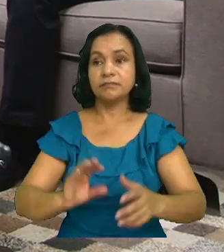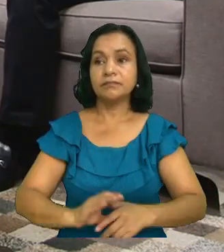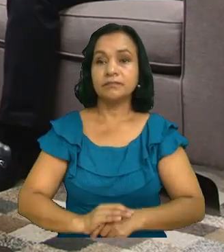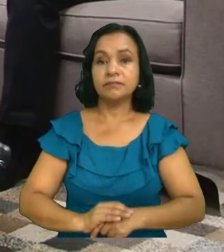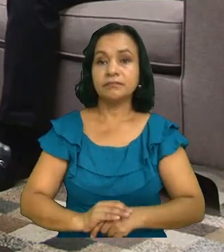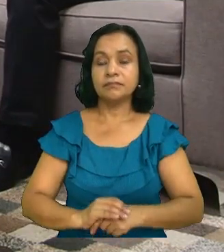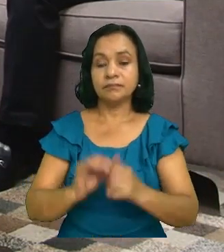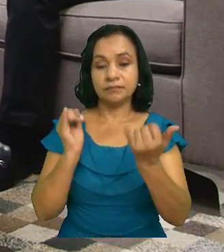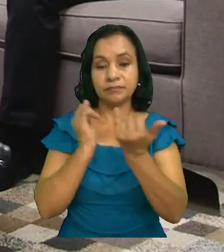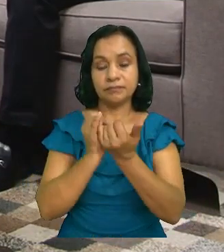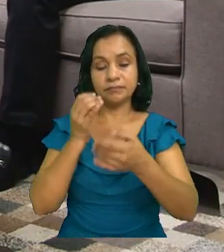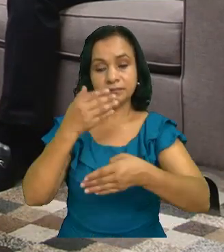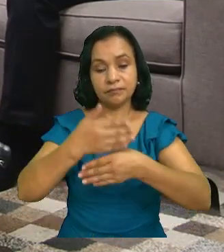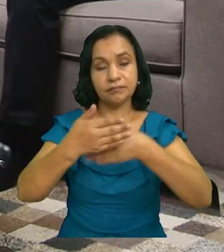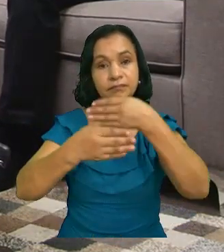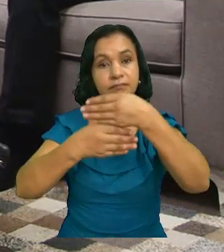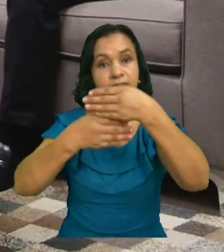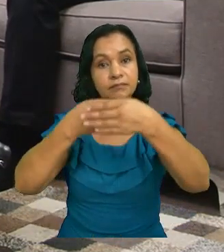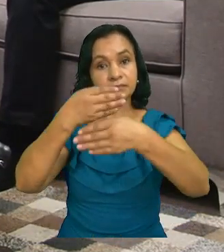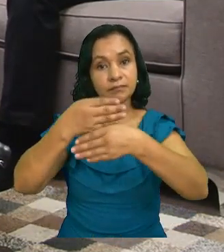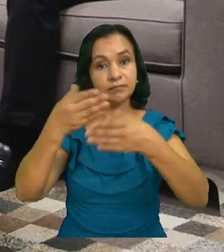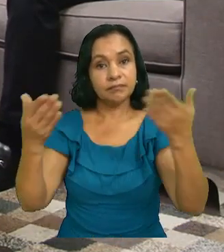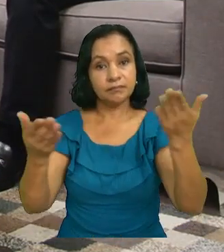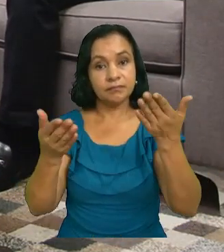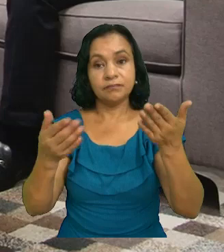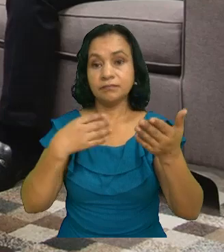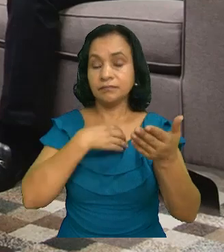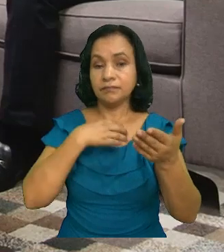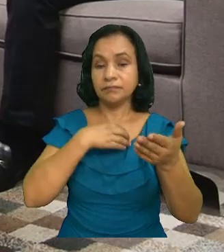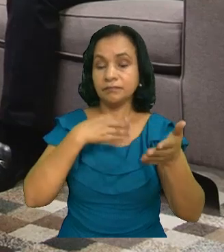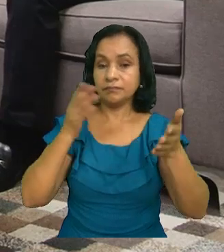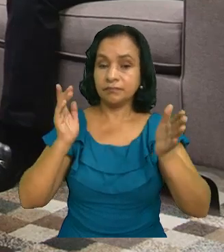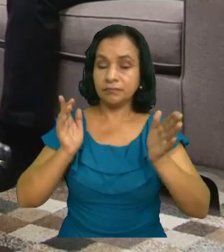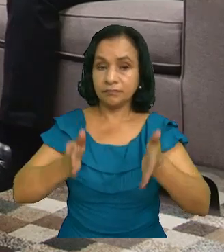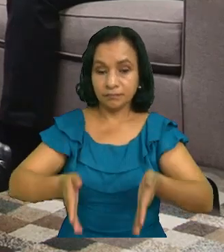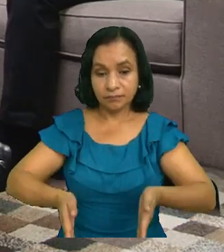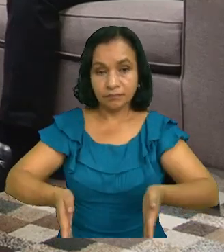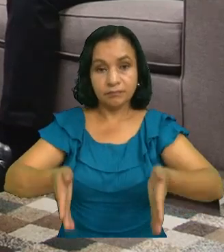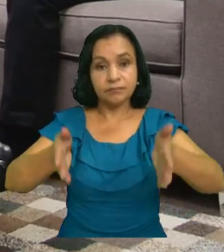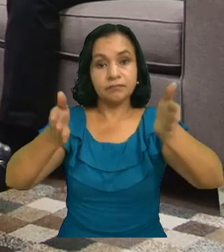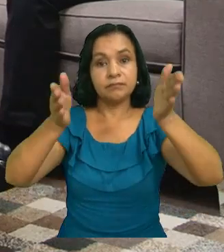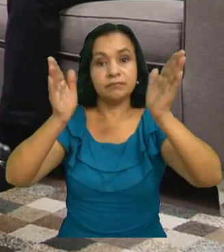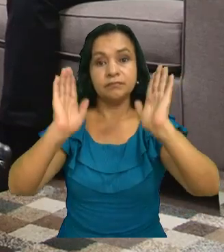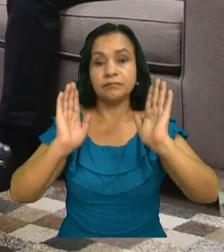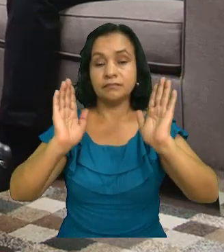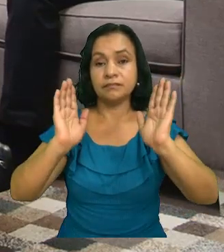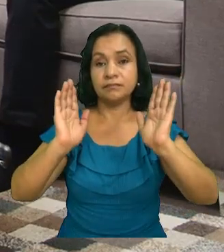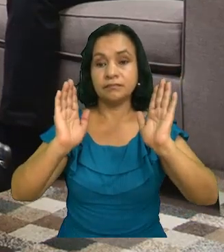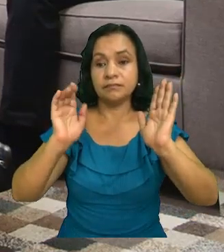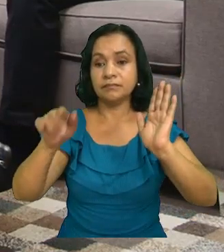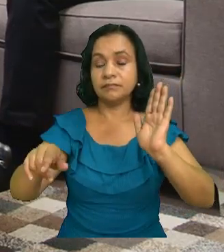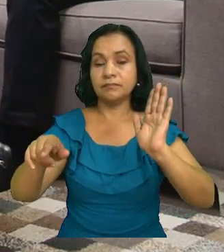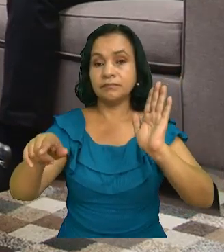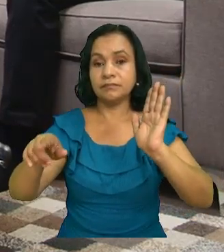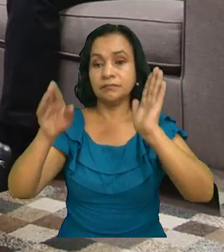Igual la infraestructura. Cuando nosotros concebimos una carretera, concebimos un corredor